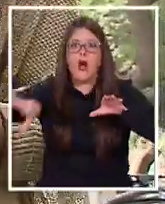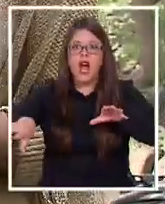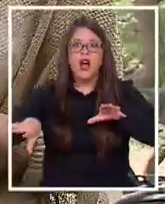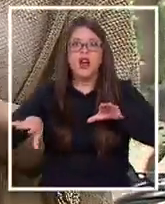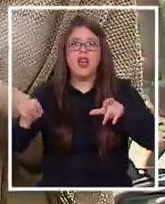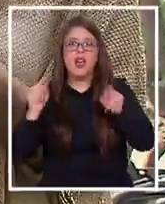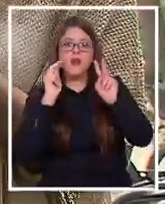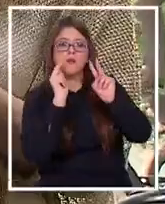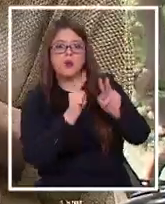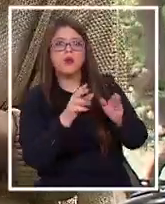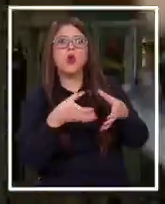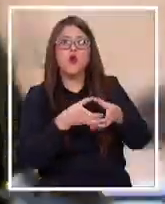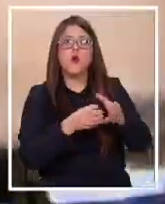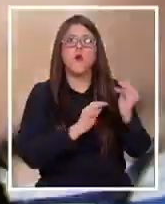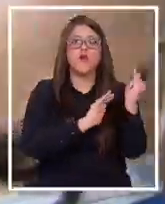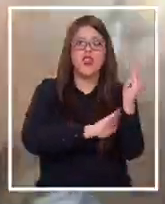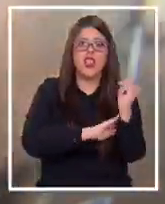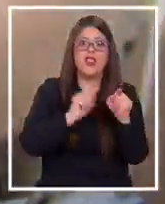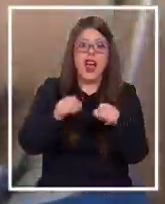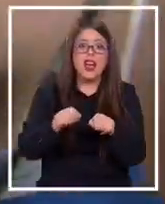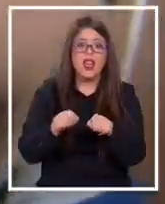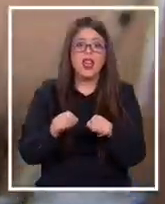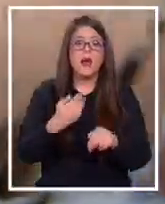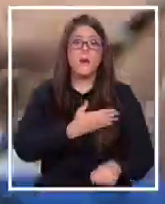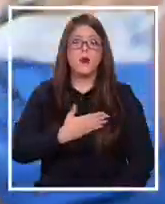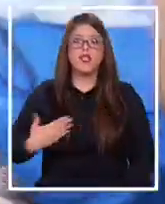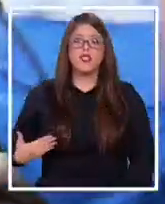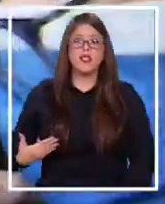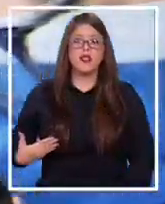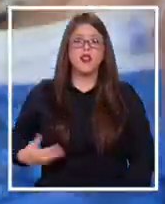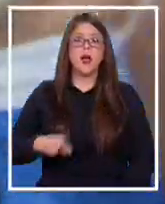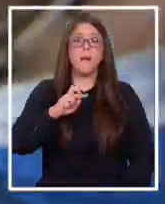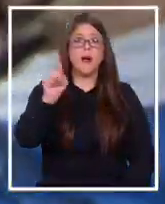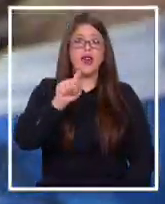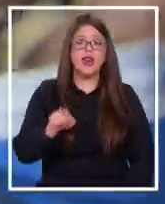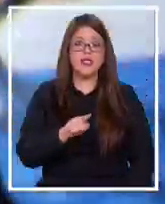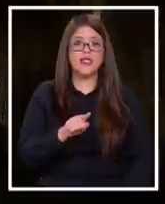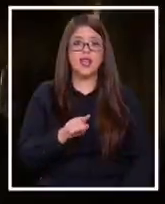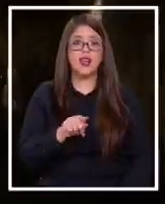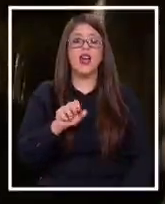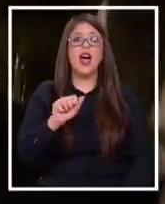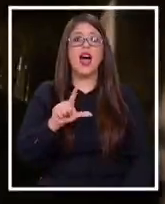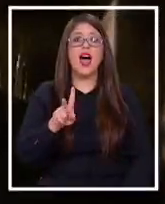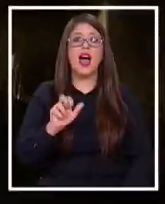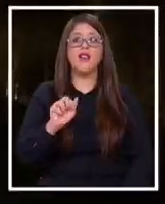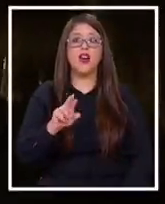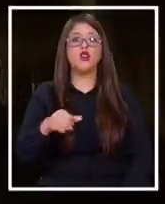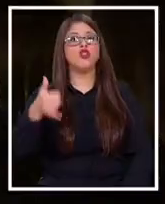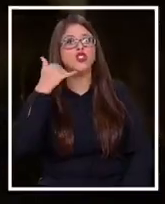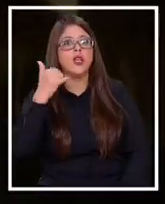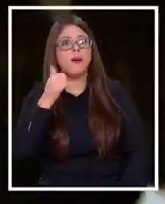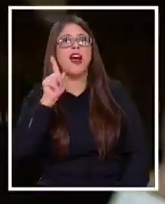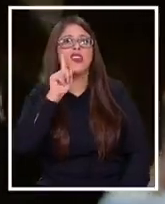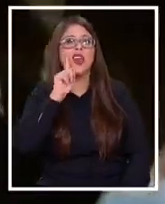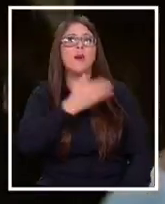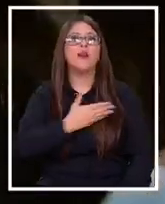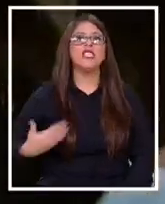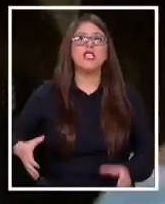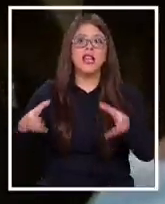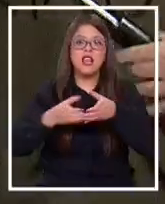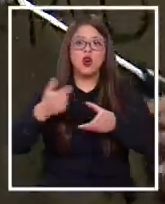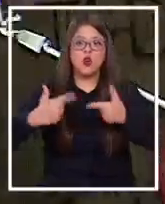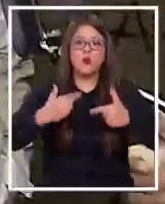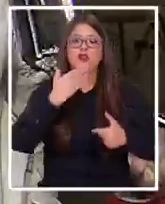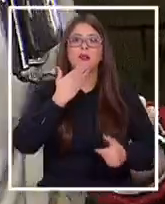la izquierda de la oposición. El presidente del Partido Socialista, Álvaro Elizalde, llama a la presidenta del partido, Carmen Frey. Heraldo